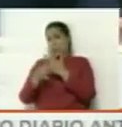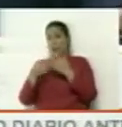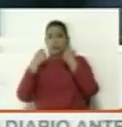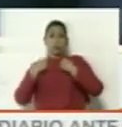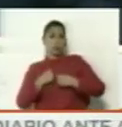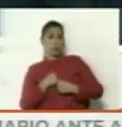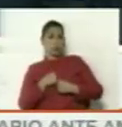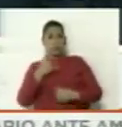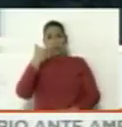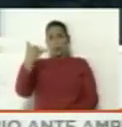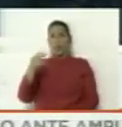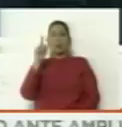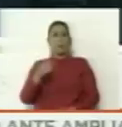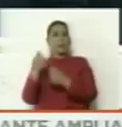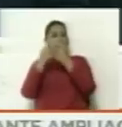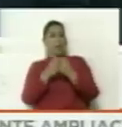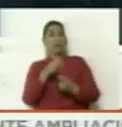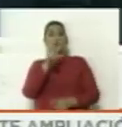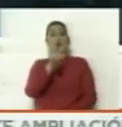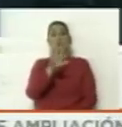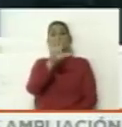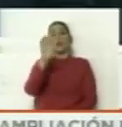celulares y una plática.